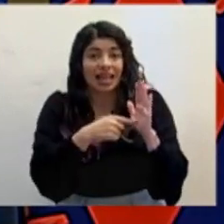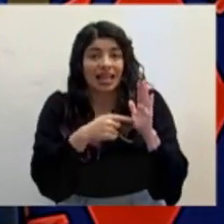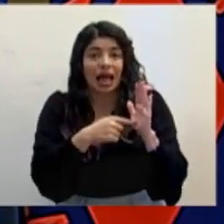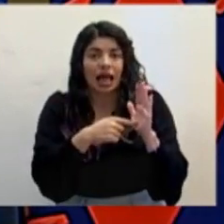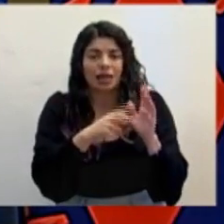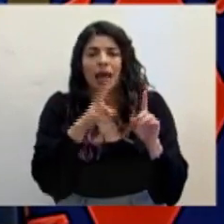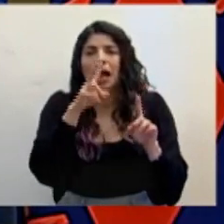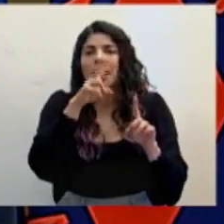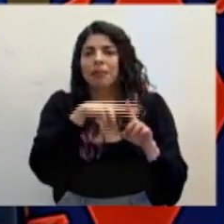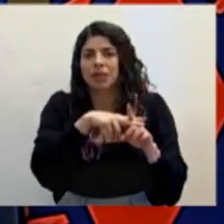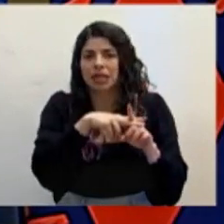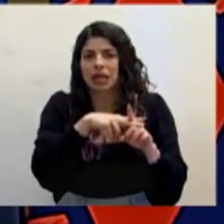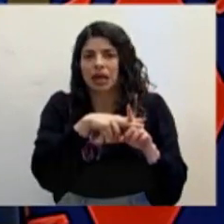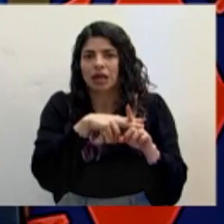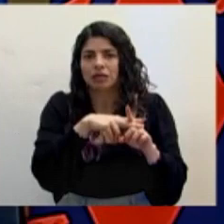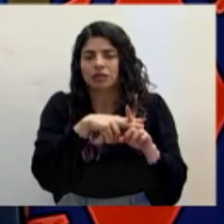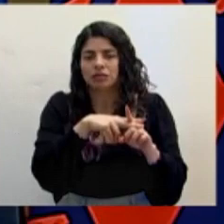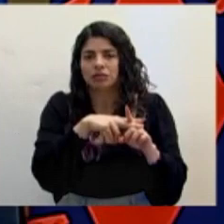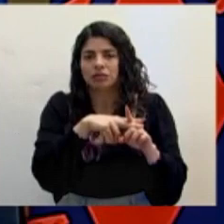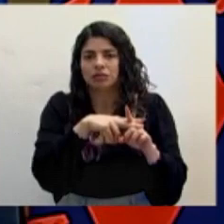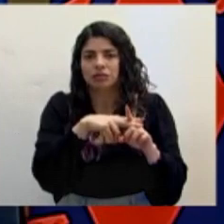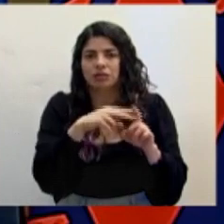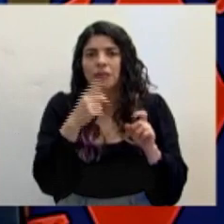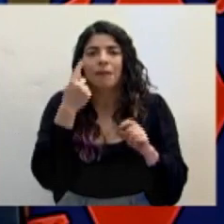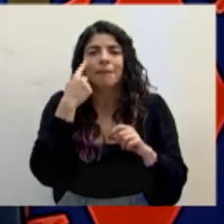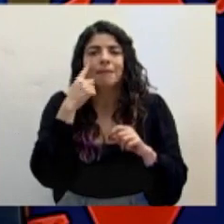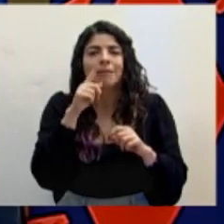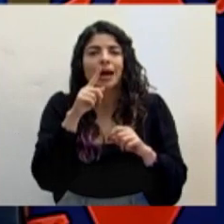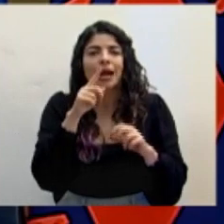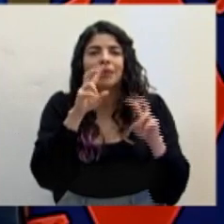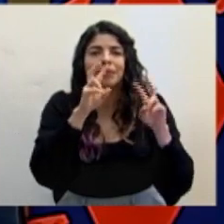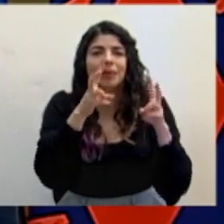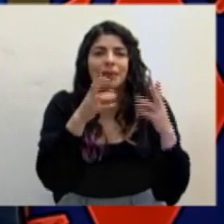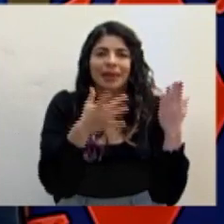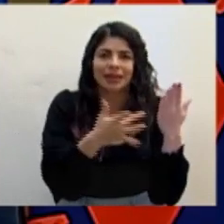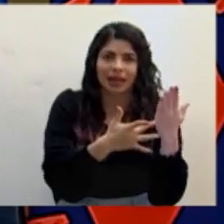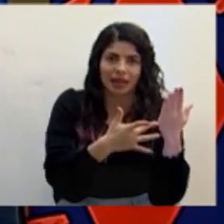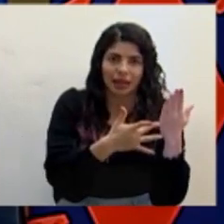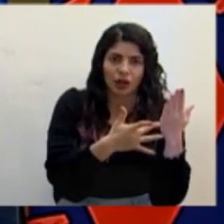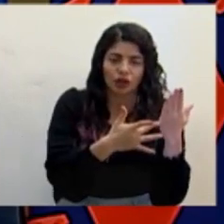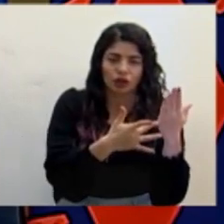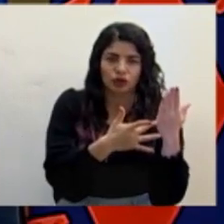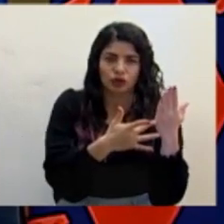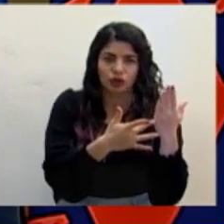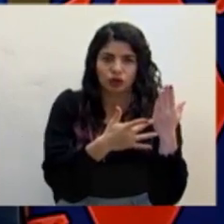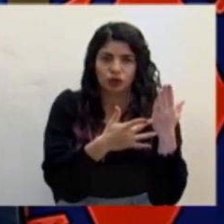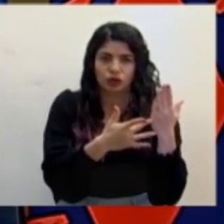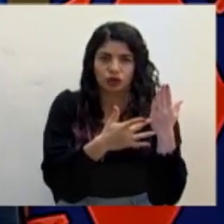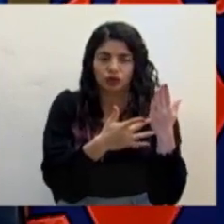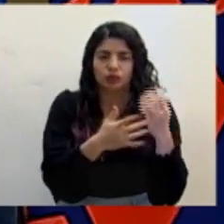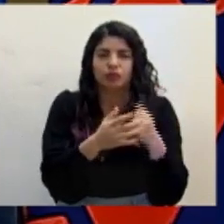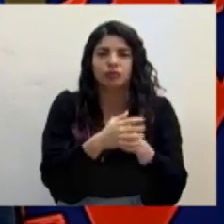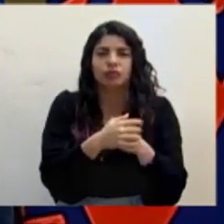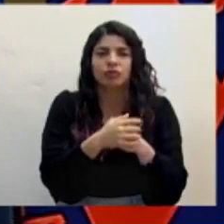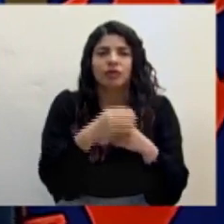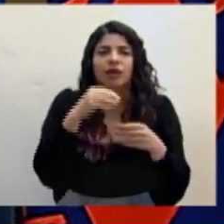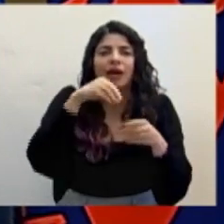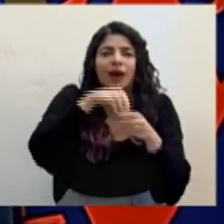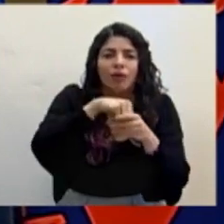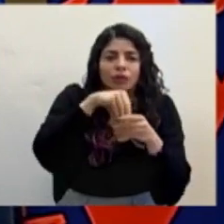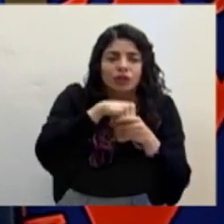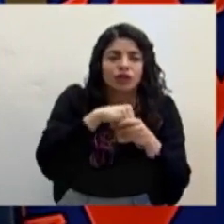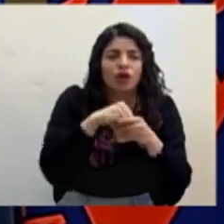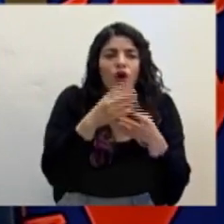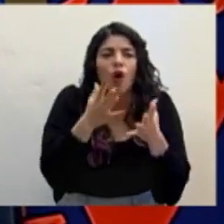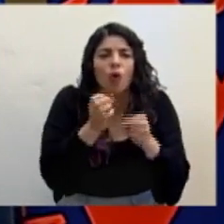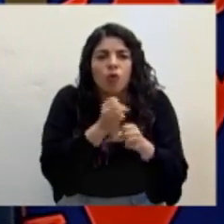cubren evidentemente los aspectos técnicos de integración, composición,